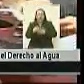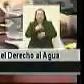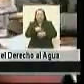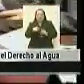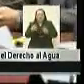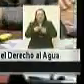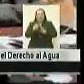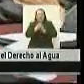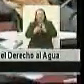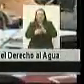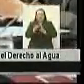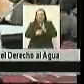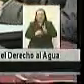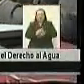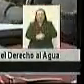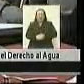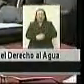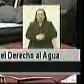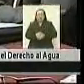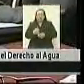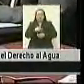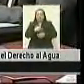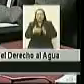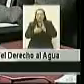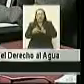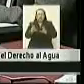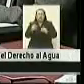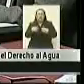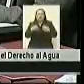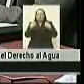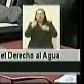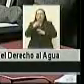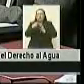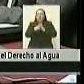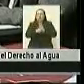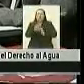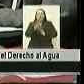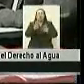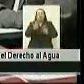de la Comisión de Constitución y Reglamento. Nosotros presentamos desde mi despacho el proyecto de ley